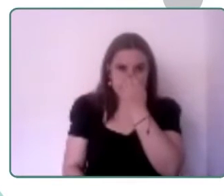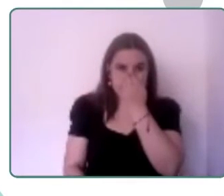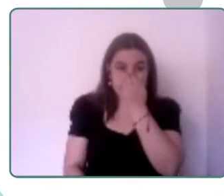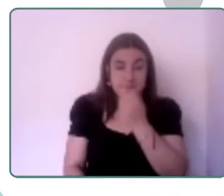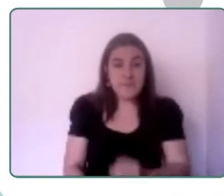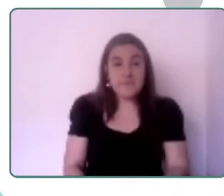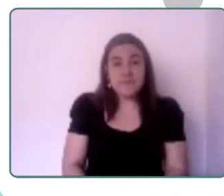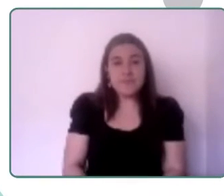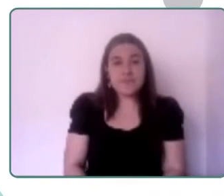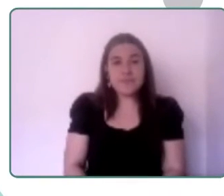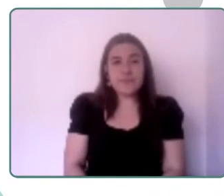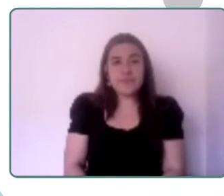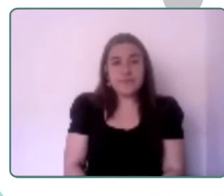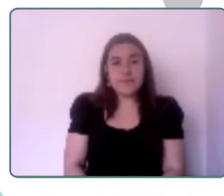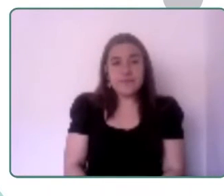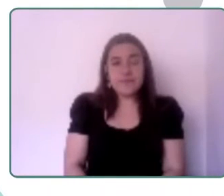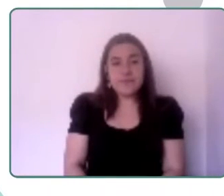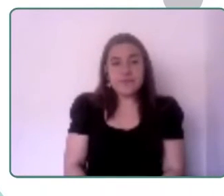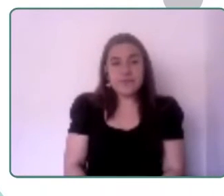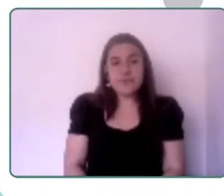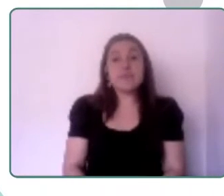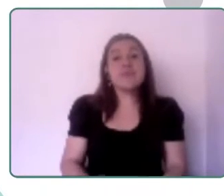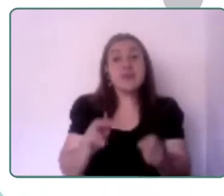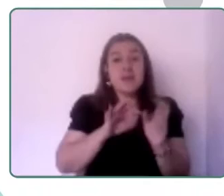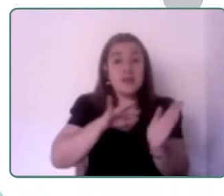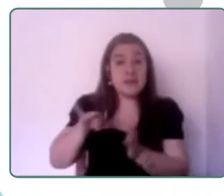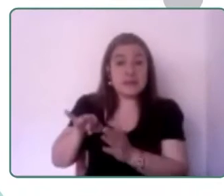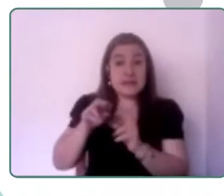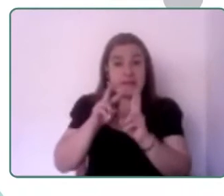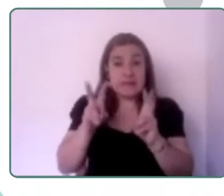a las diferentes